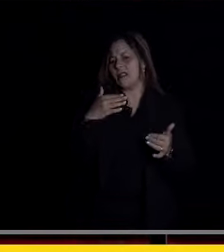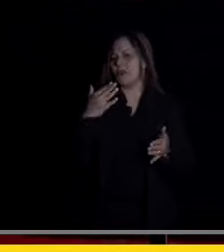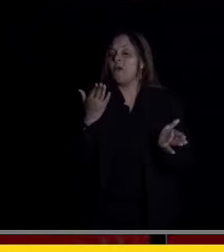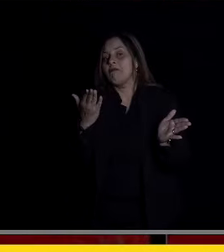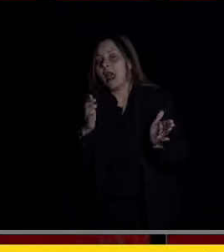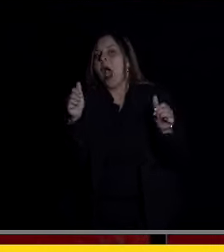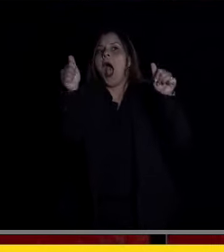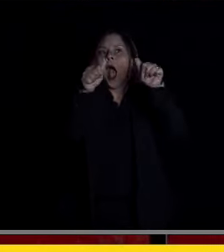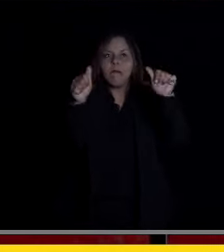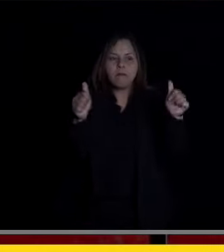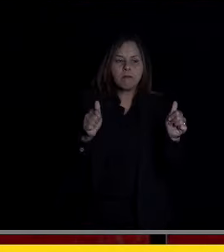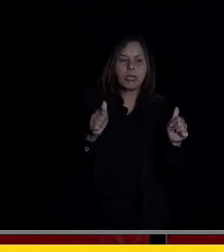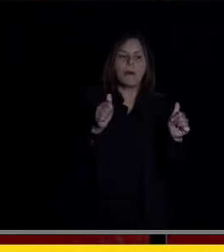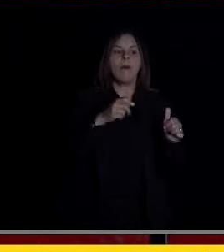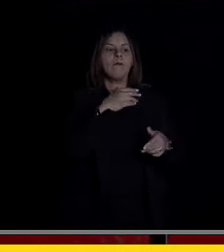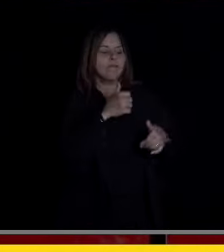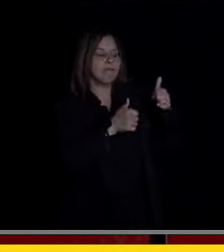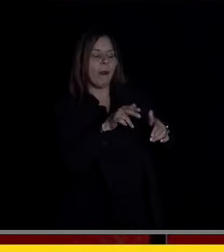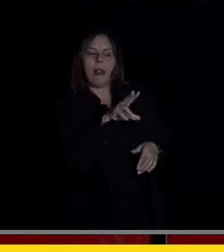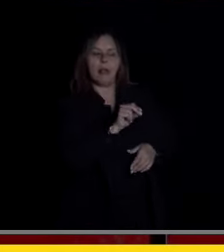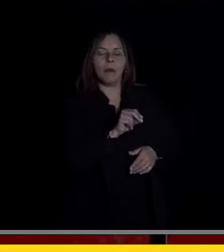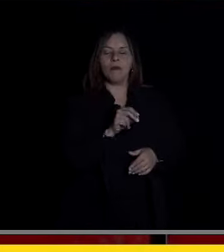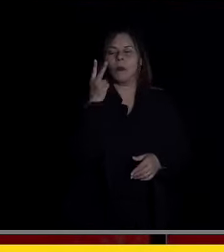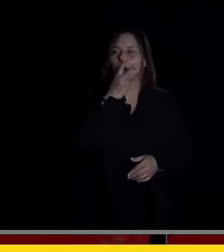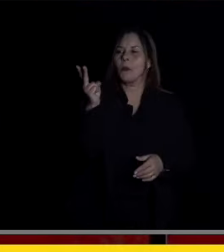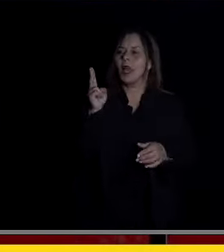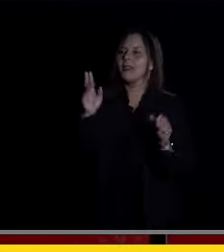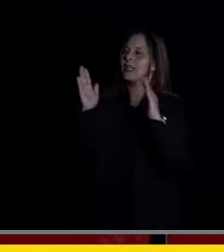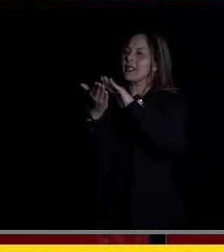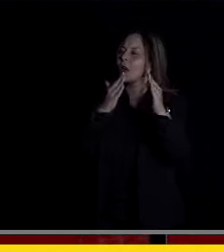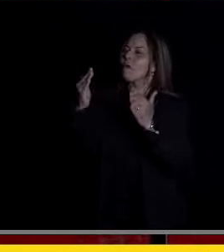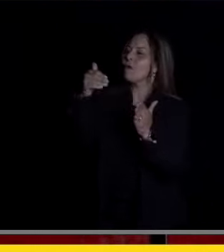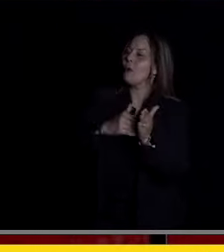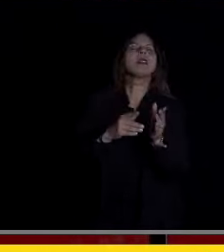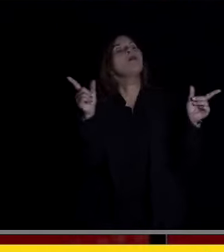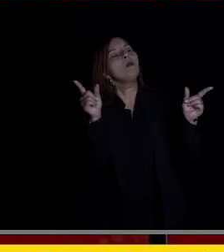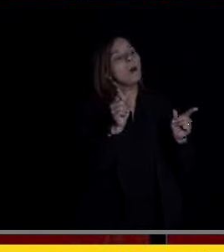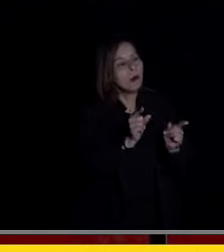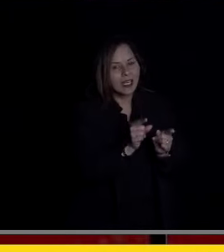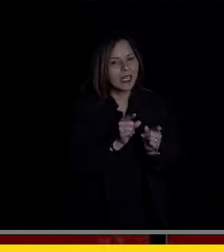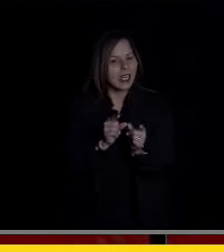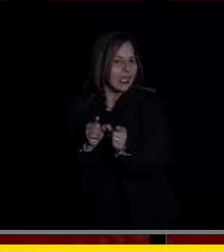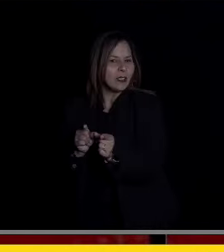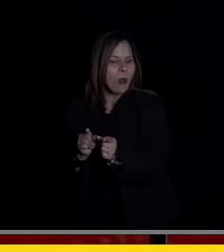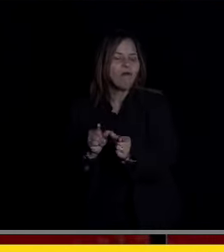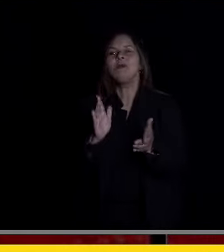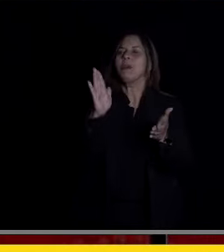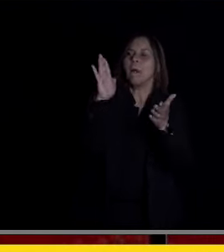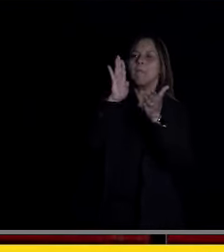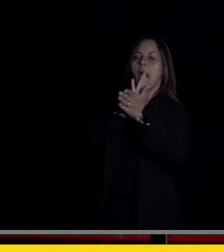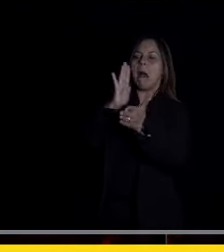y después que hacen ese trabajo, pues usted ve la ciudad otra vez, pues un poquito así, ¿verdad? Como que con esos papeles